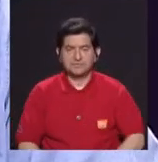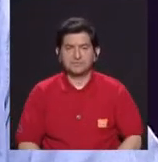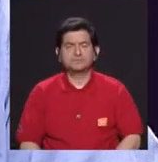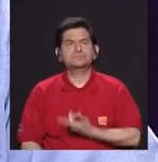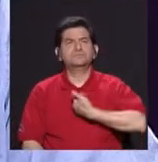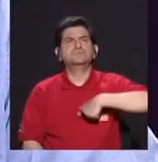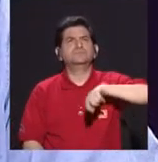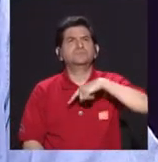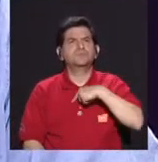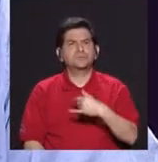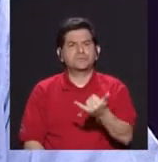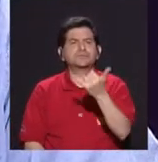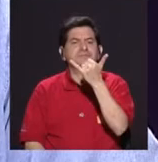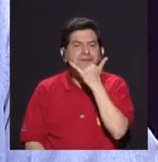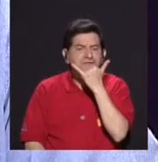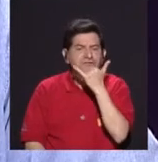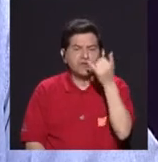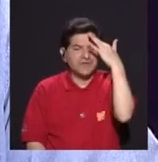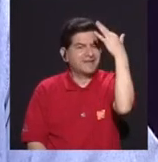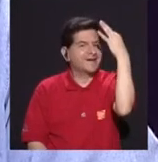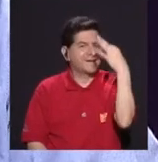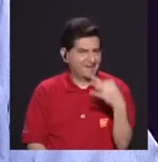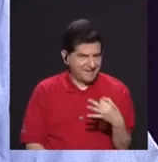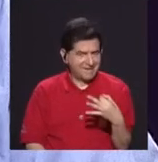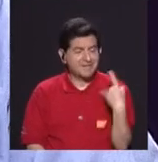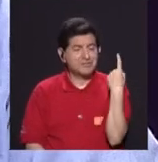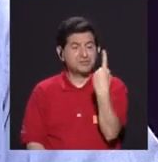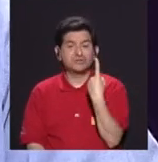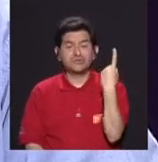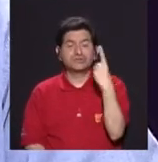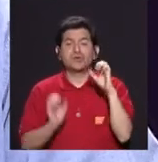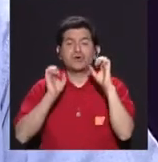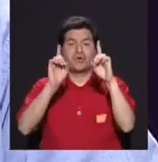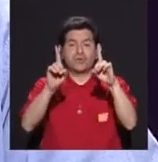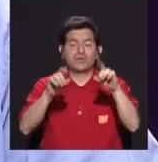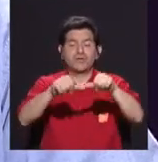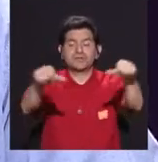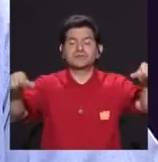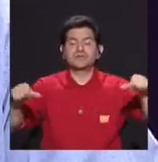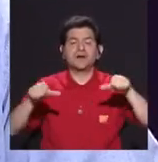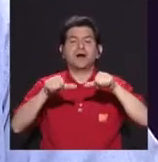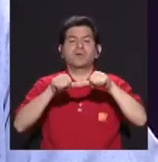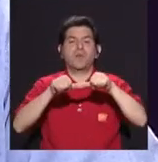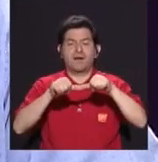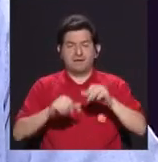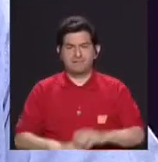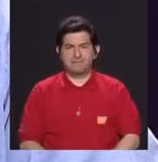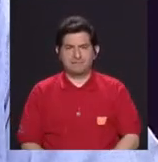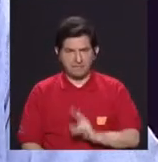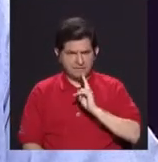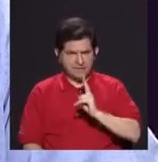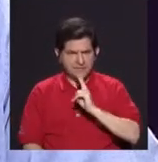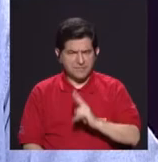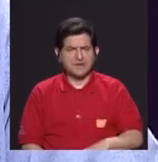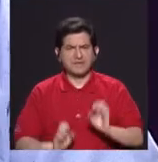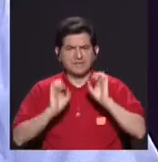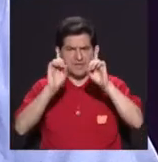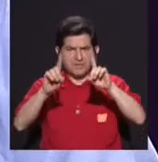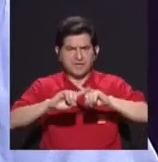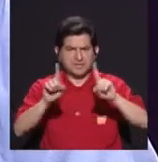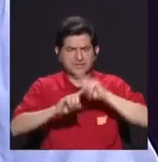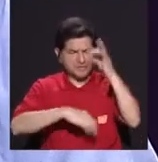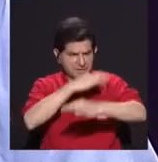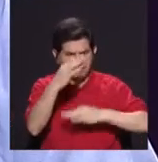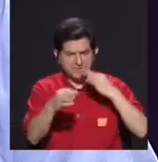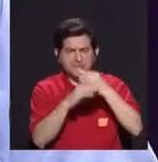un error al considerar que solamente nos educamos en el aula cuando en realidad nos estamos educando por otro tipo